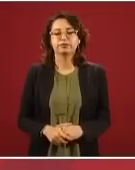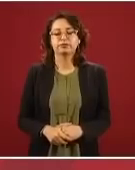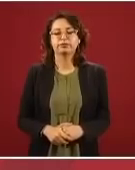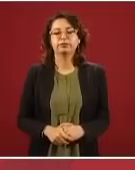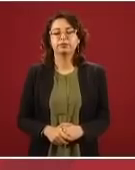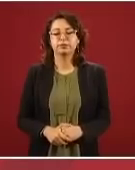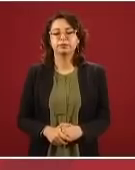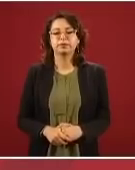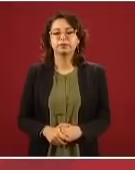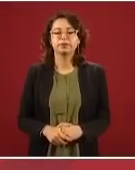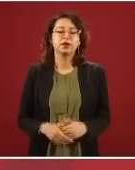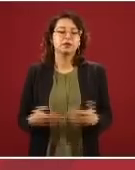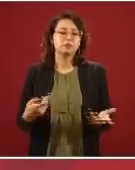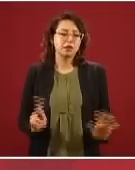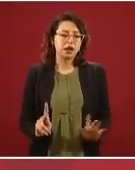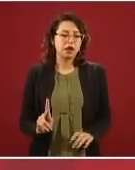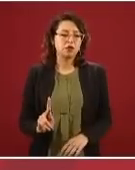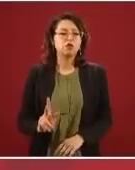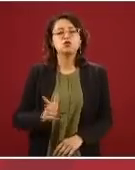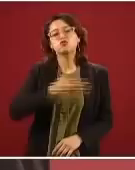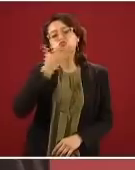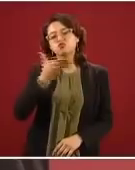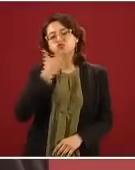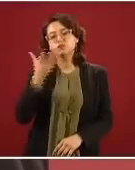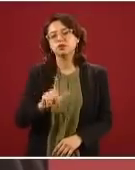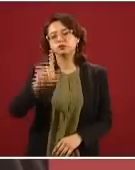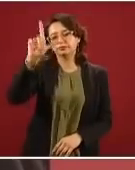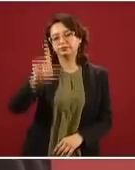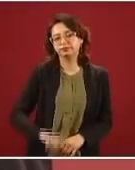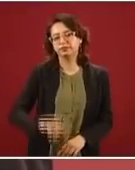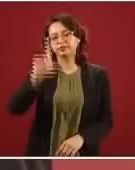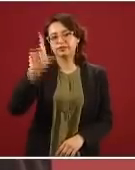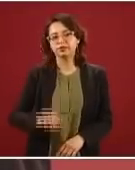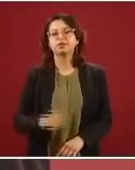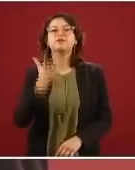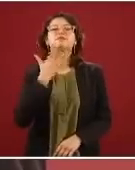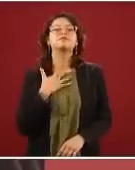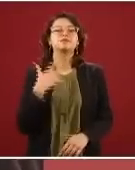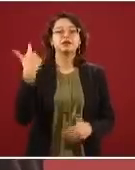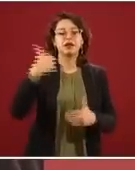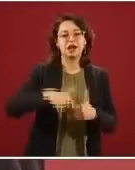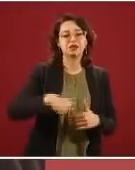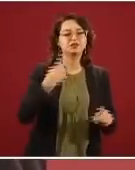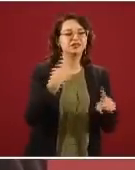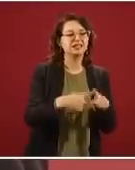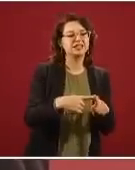empezamos, como todos los lunes, con el quién es quién en los precios,